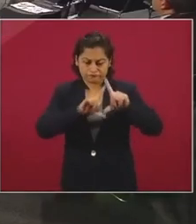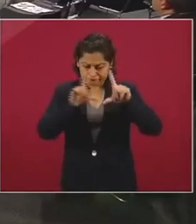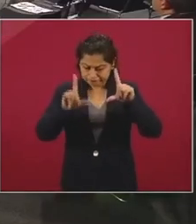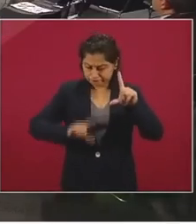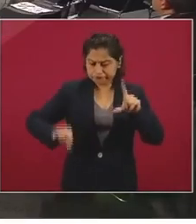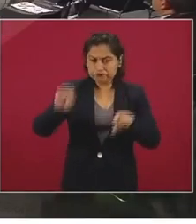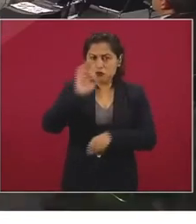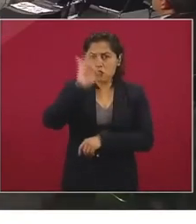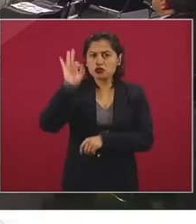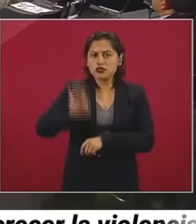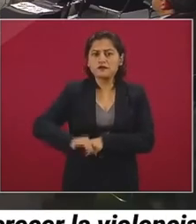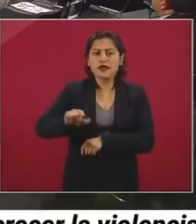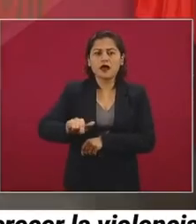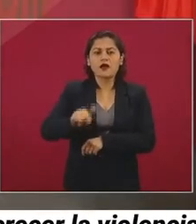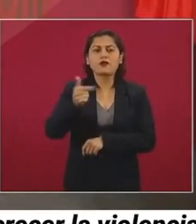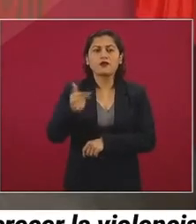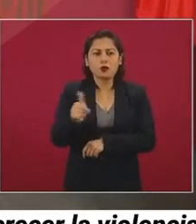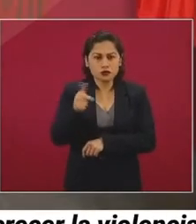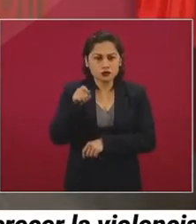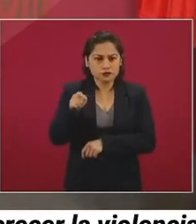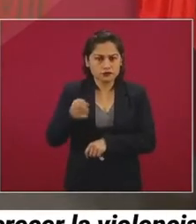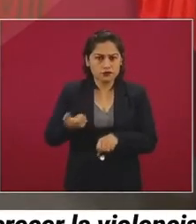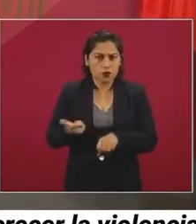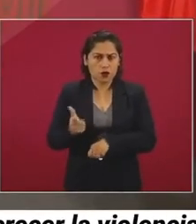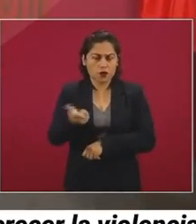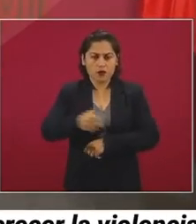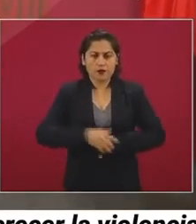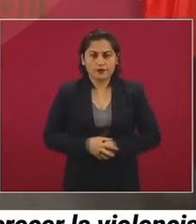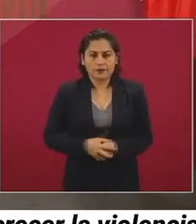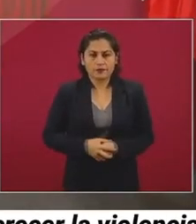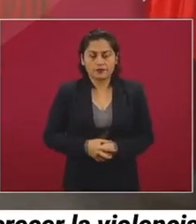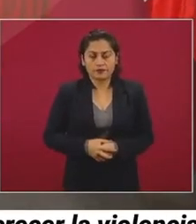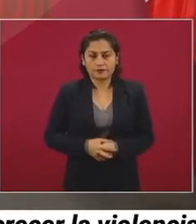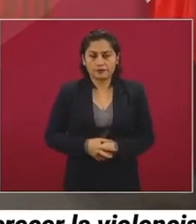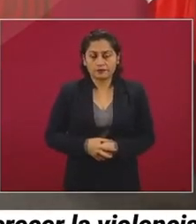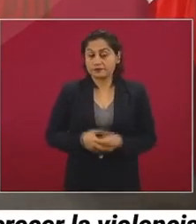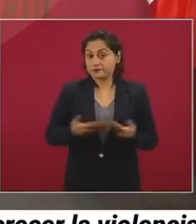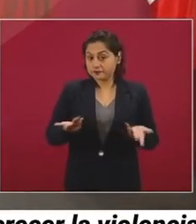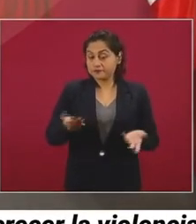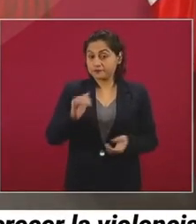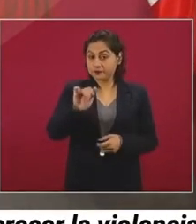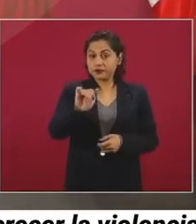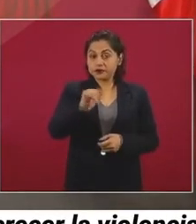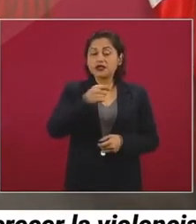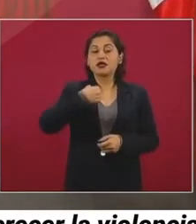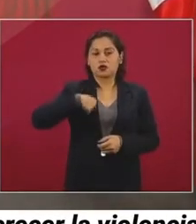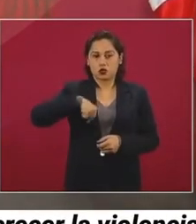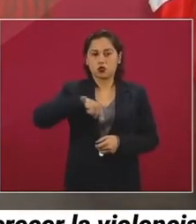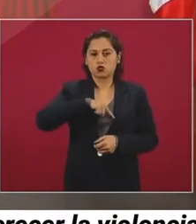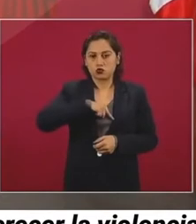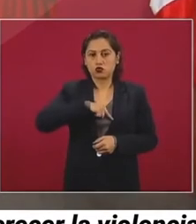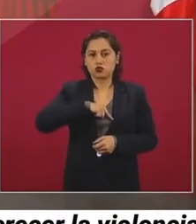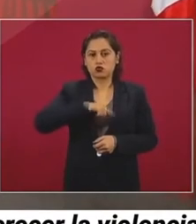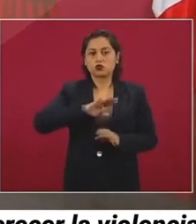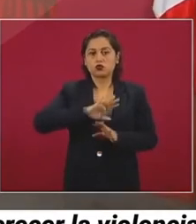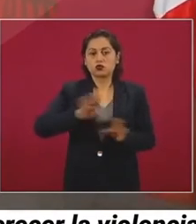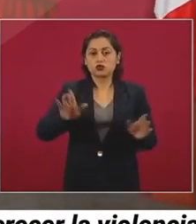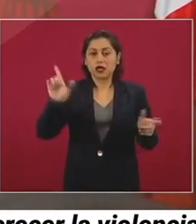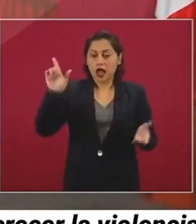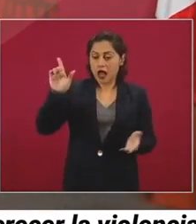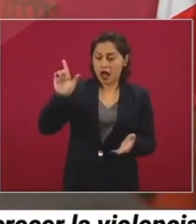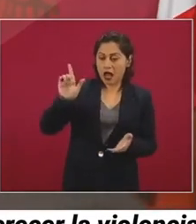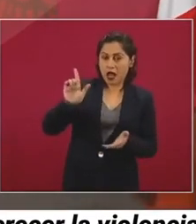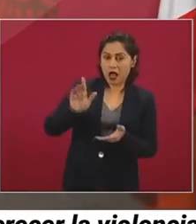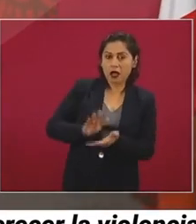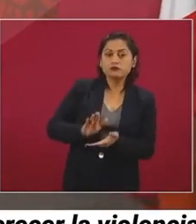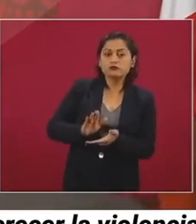El presidente Andrés Manuel López Obrador señaló que la violencia y delincuencia actual en Guanajuato es producto de que la autoridad local fue impune